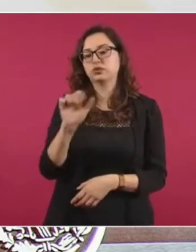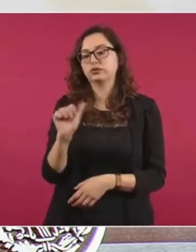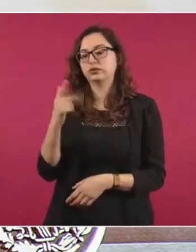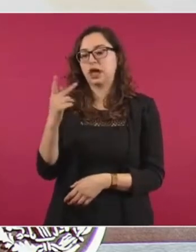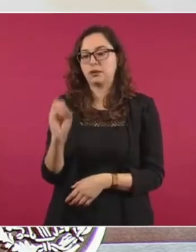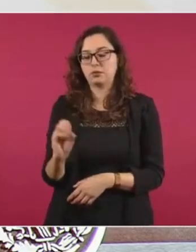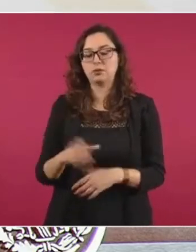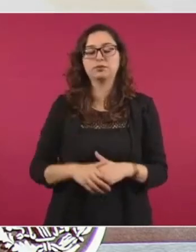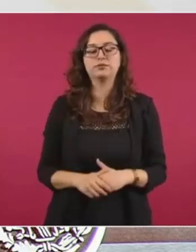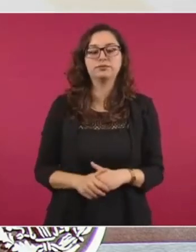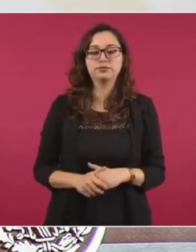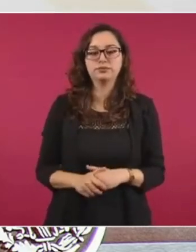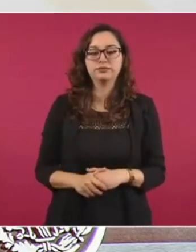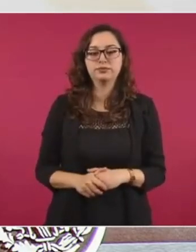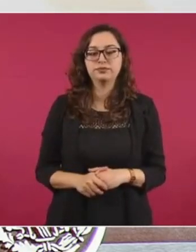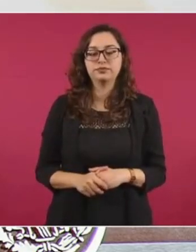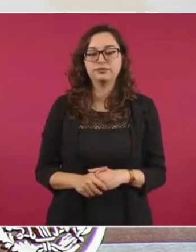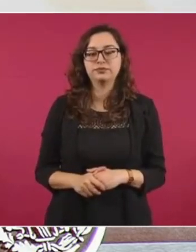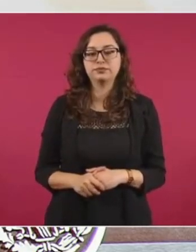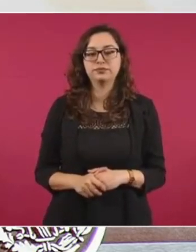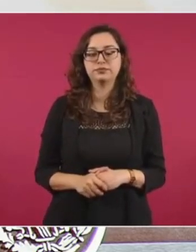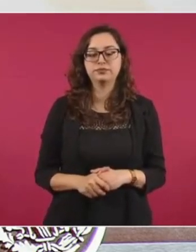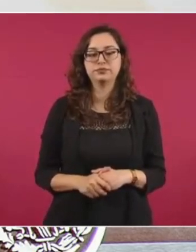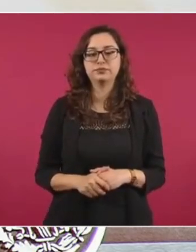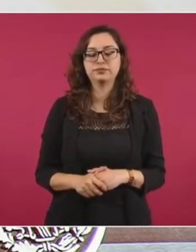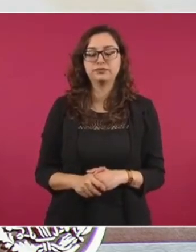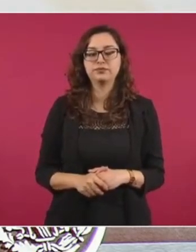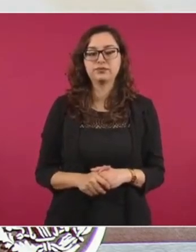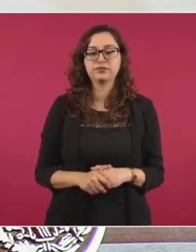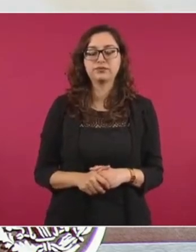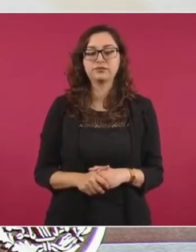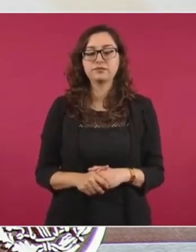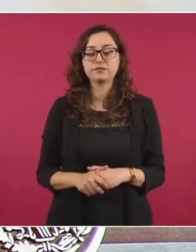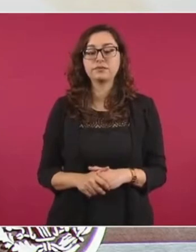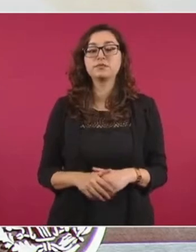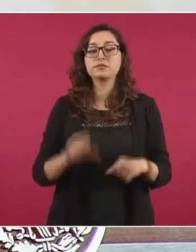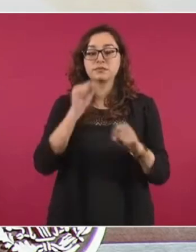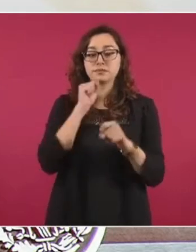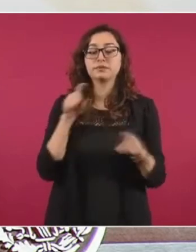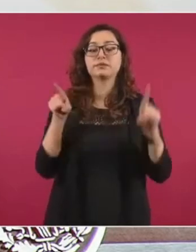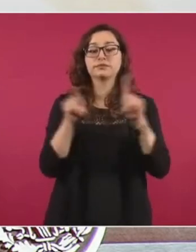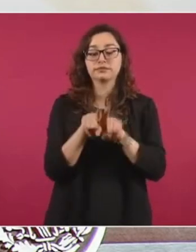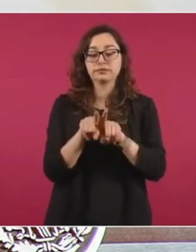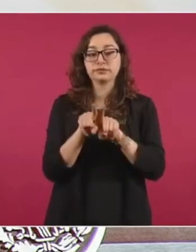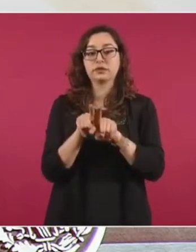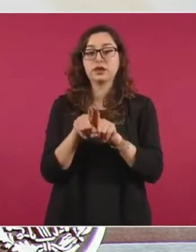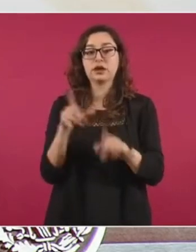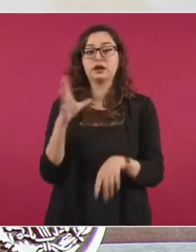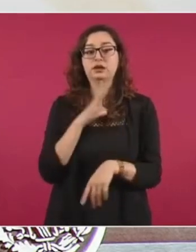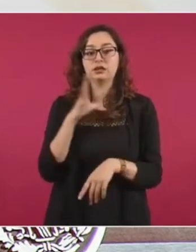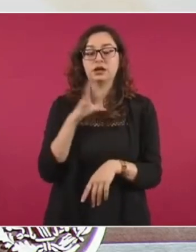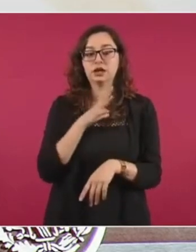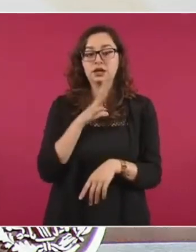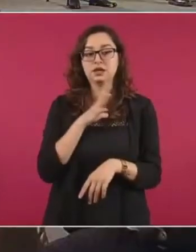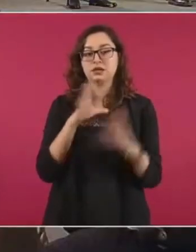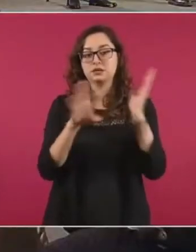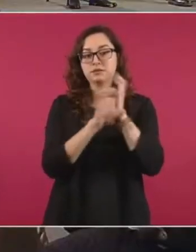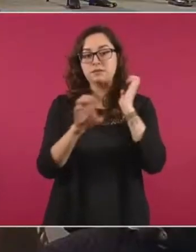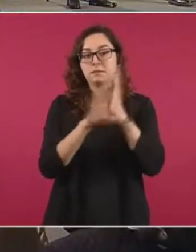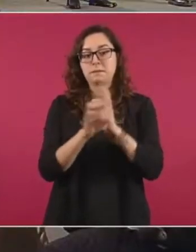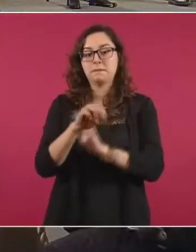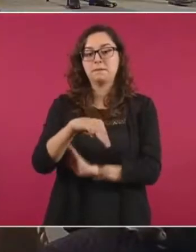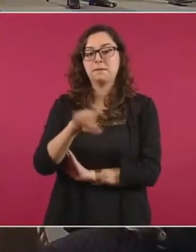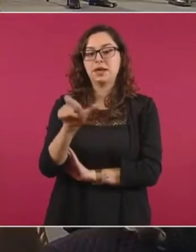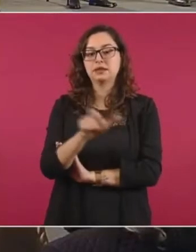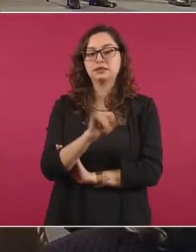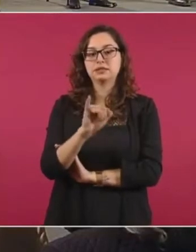Y como les había mencionado hace un momento, el tren denominado Mexibus. La